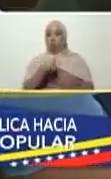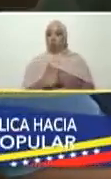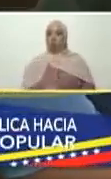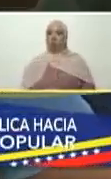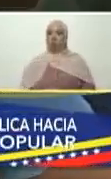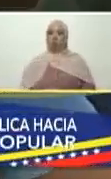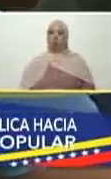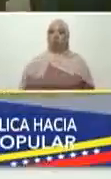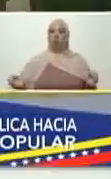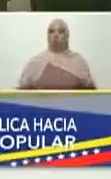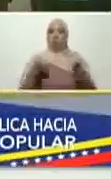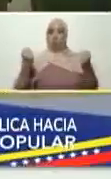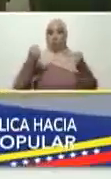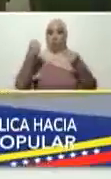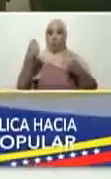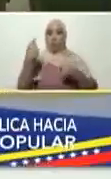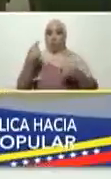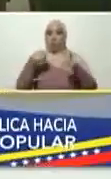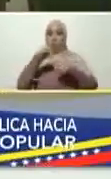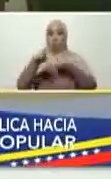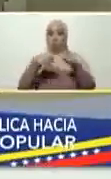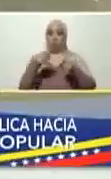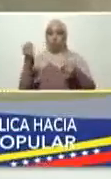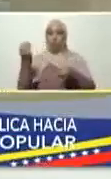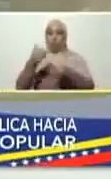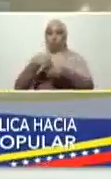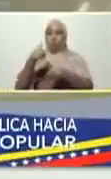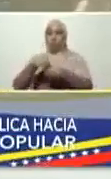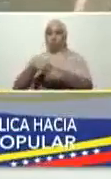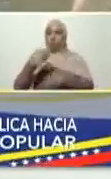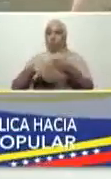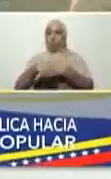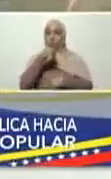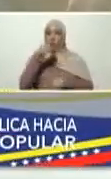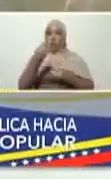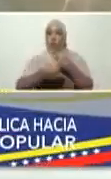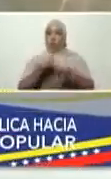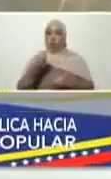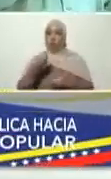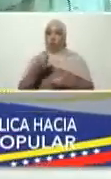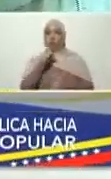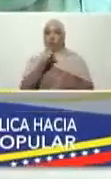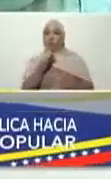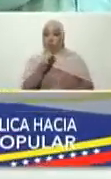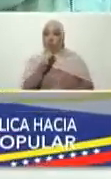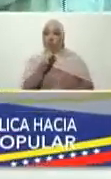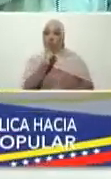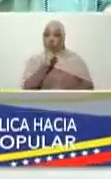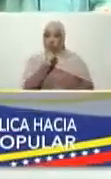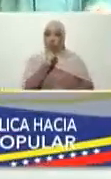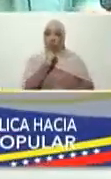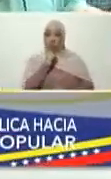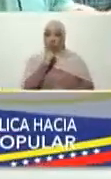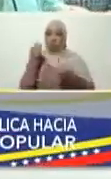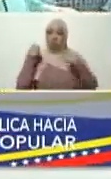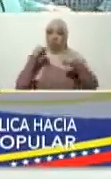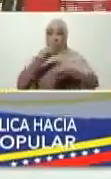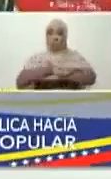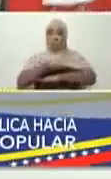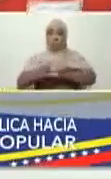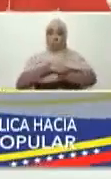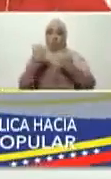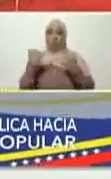lo hicimos con rifa, lo hicimos reuniendo, acumulando, pero eso, pariendo. O sea, con el incentivo y con la dignidad de decir,